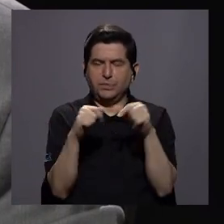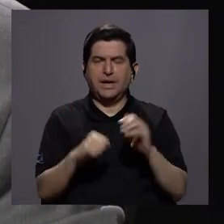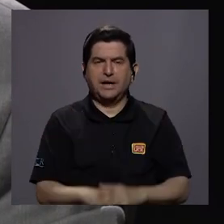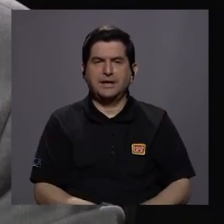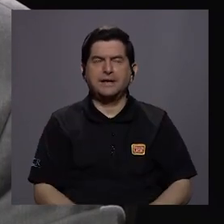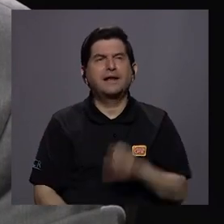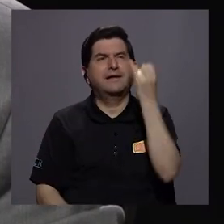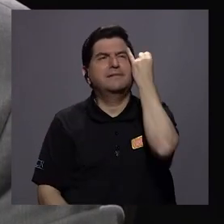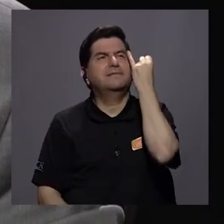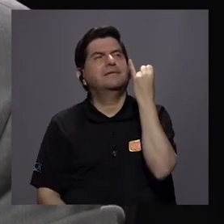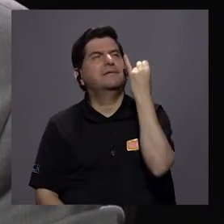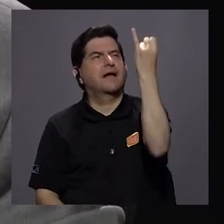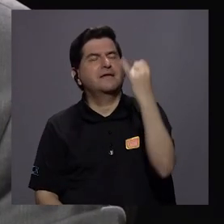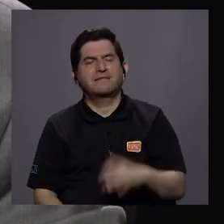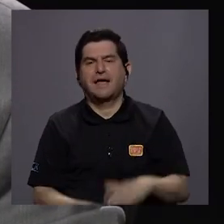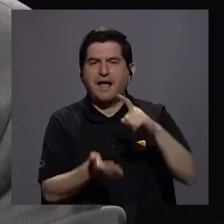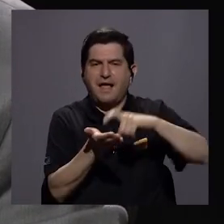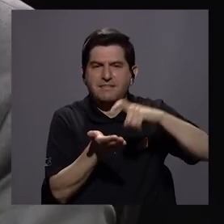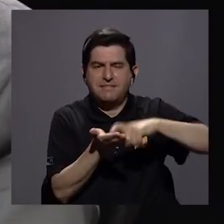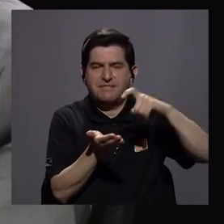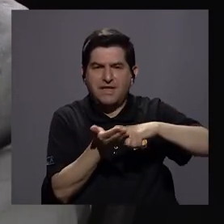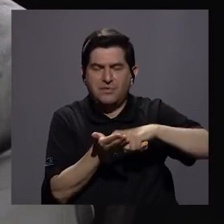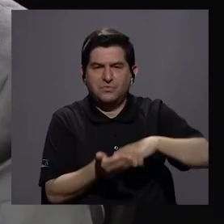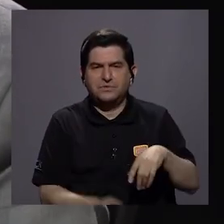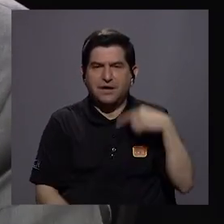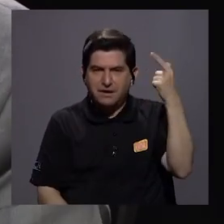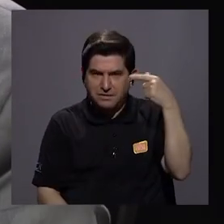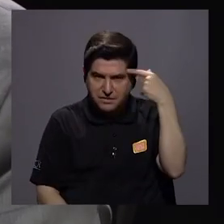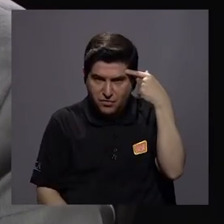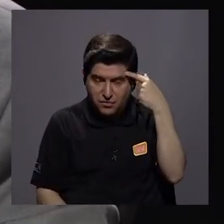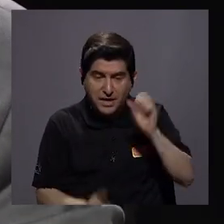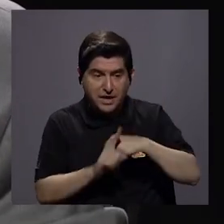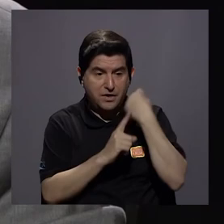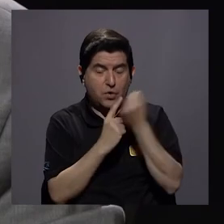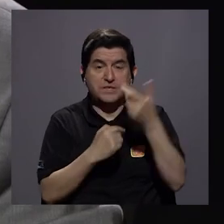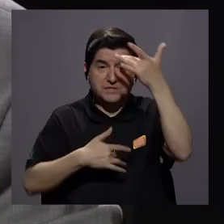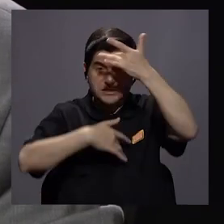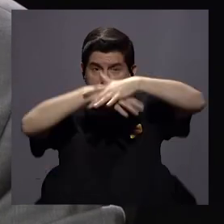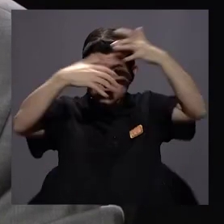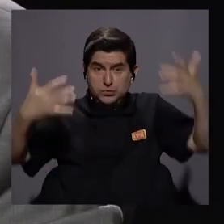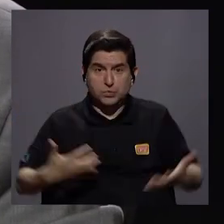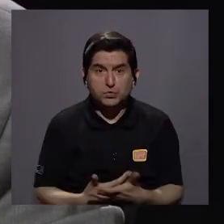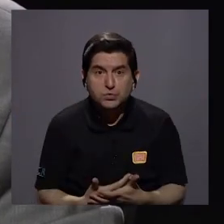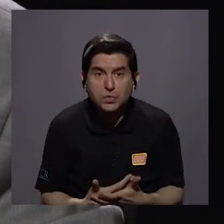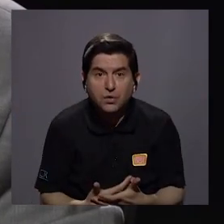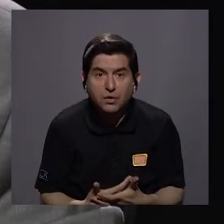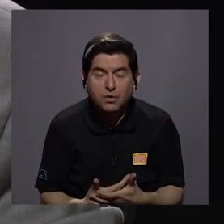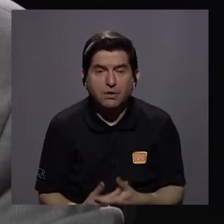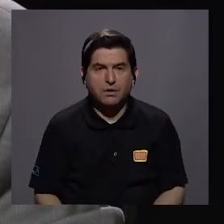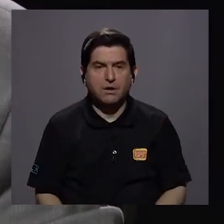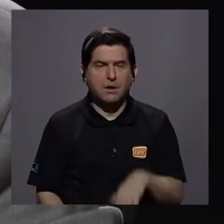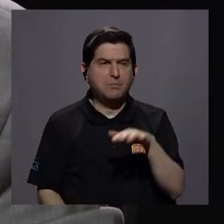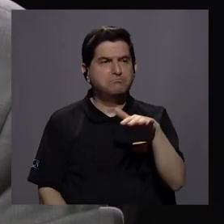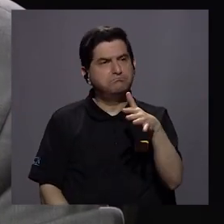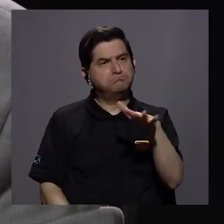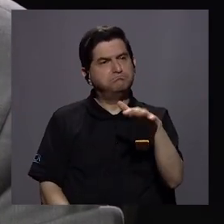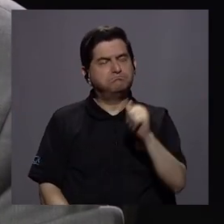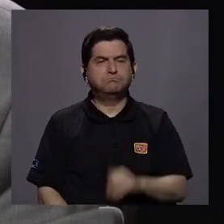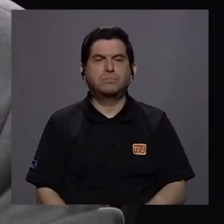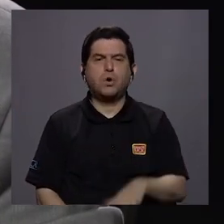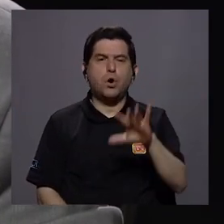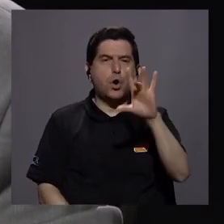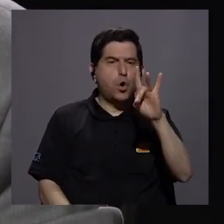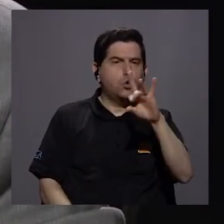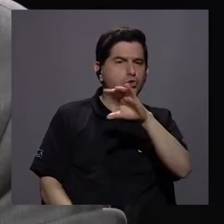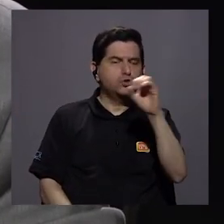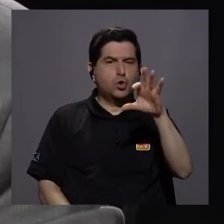las estimaciones del déficit fiscal, ya bajo la condición de pandemia, tienden a ser alrededor de un 8